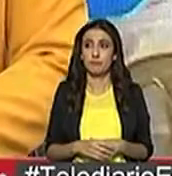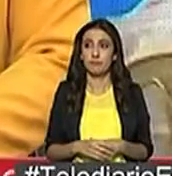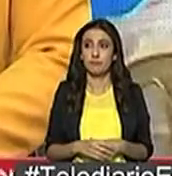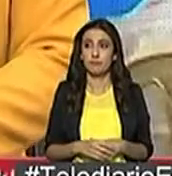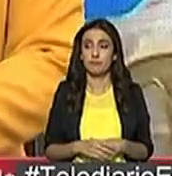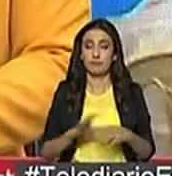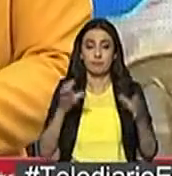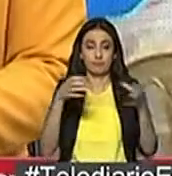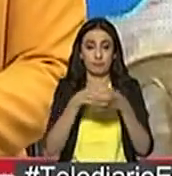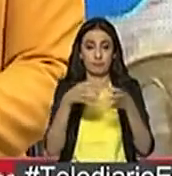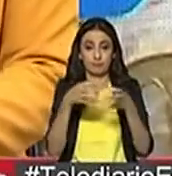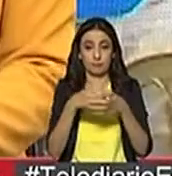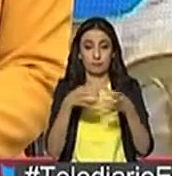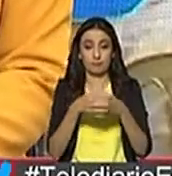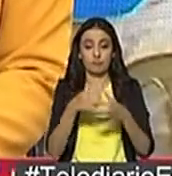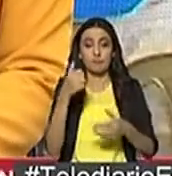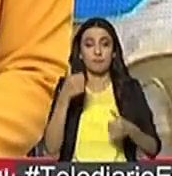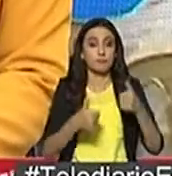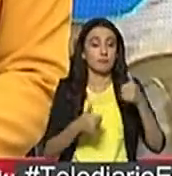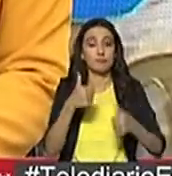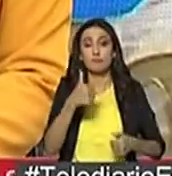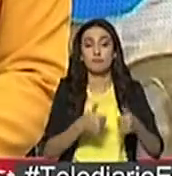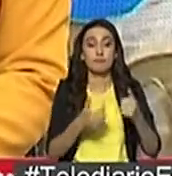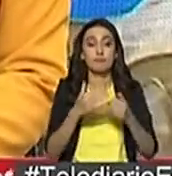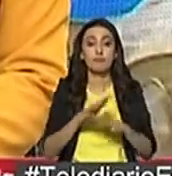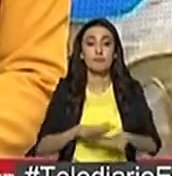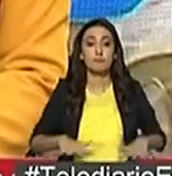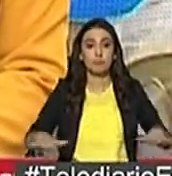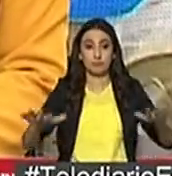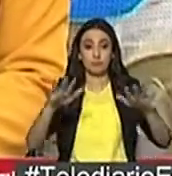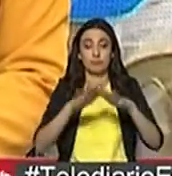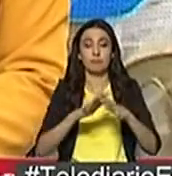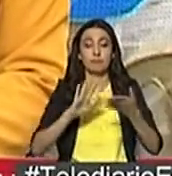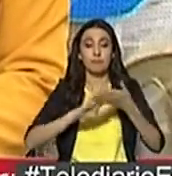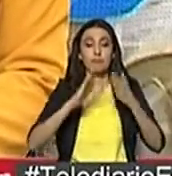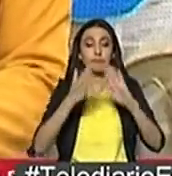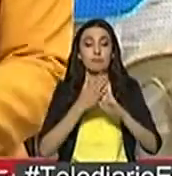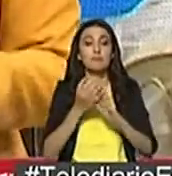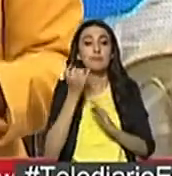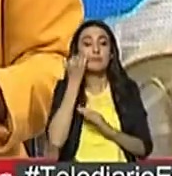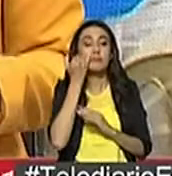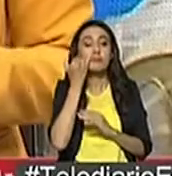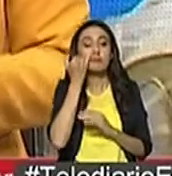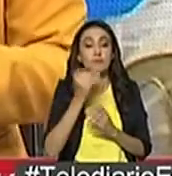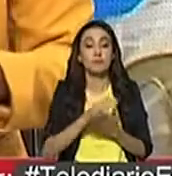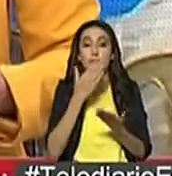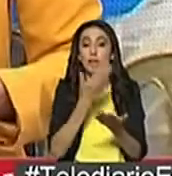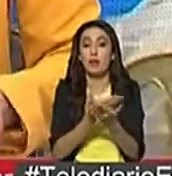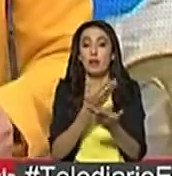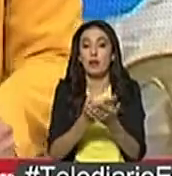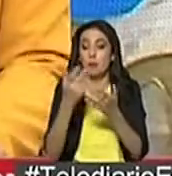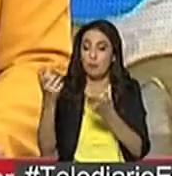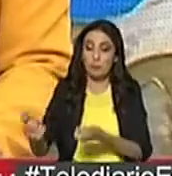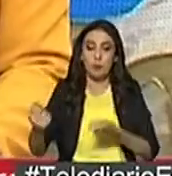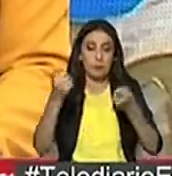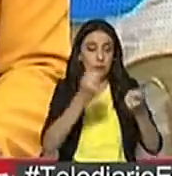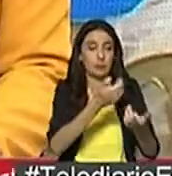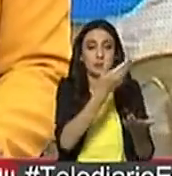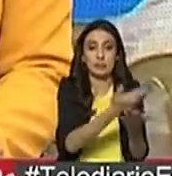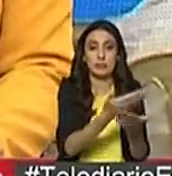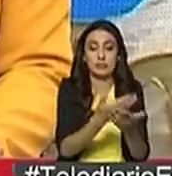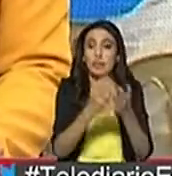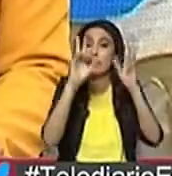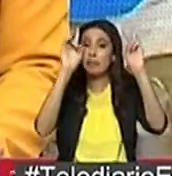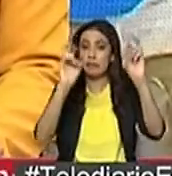La Confederación Nacional de Organizaciones Campesinas, Indígenas y Negras, FENOCIN, plantea propuestas en el marco del diálogo con